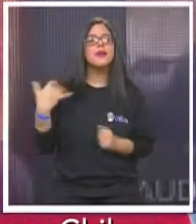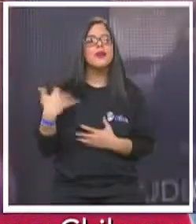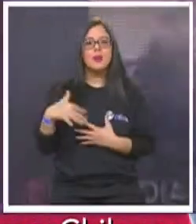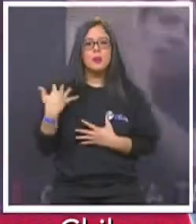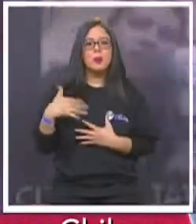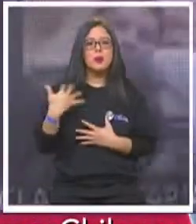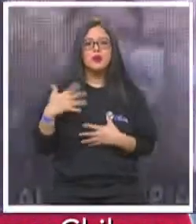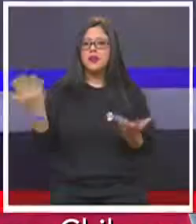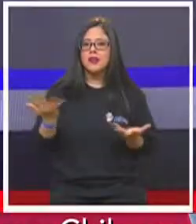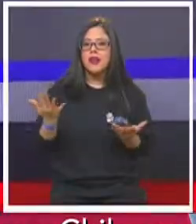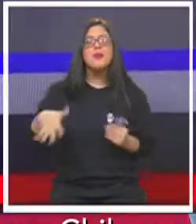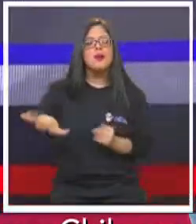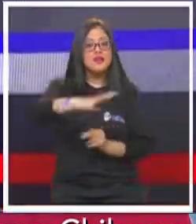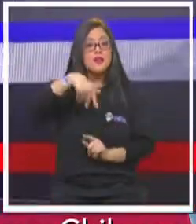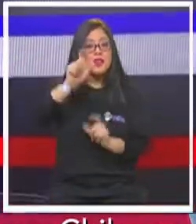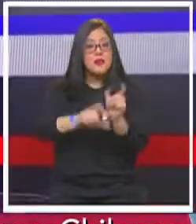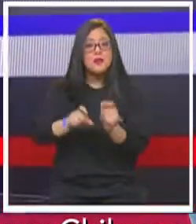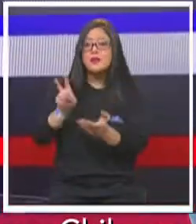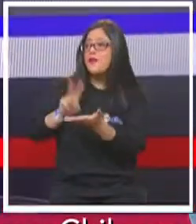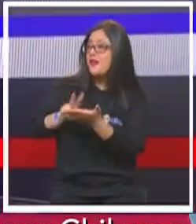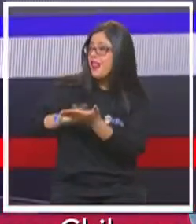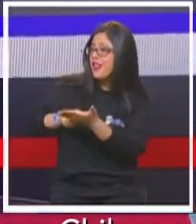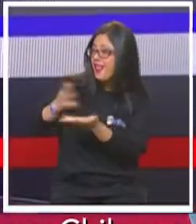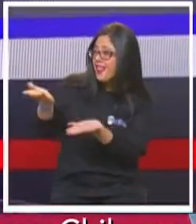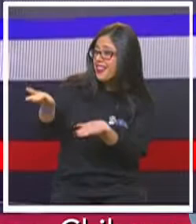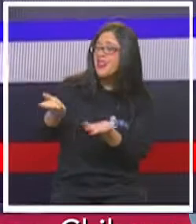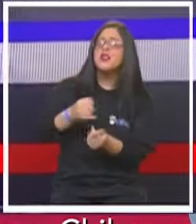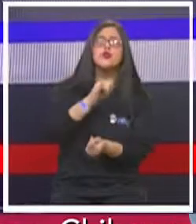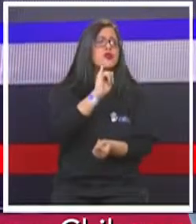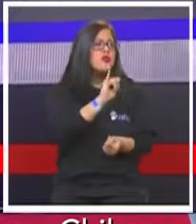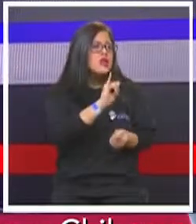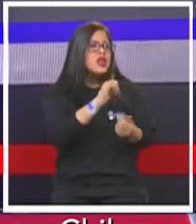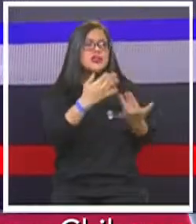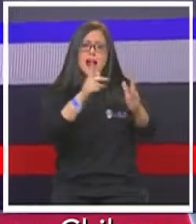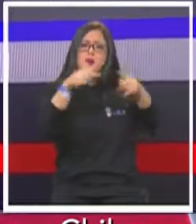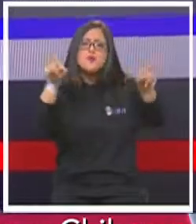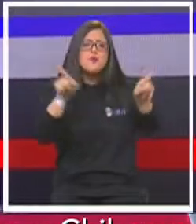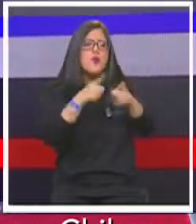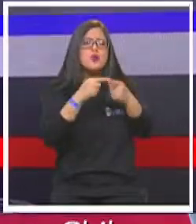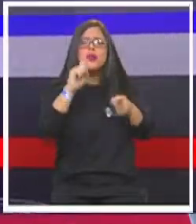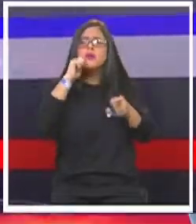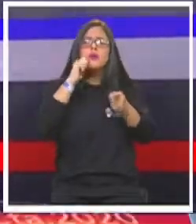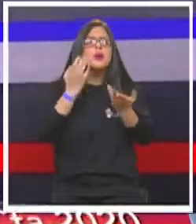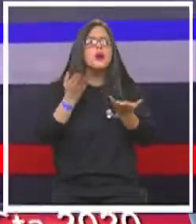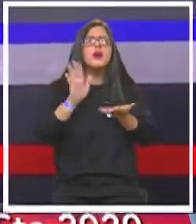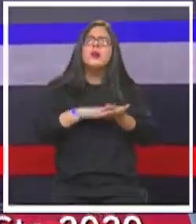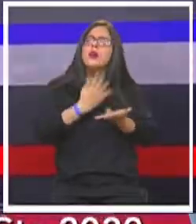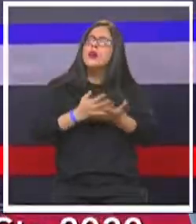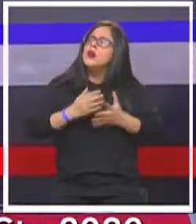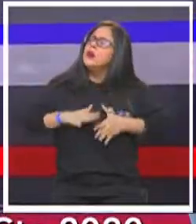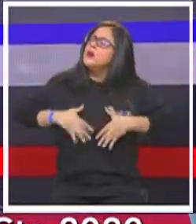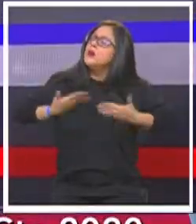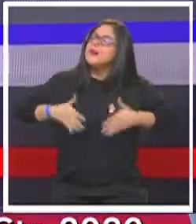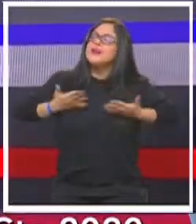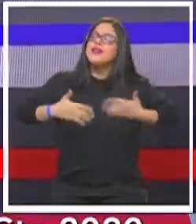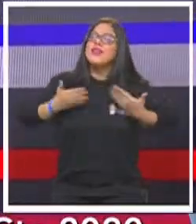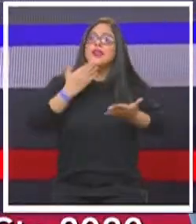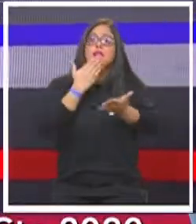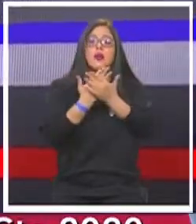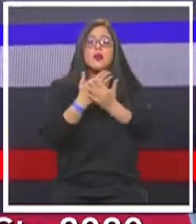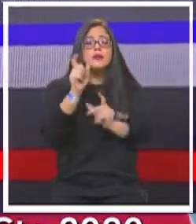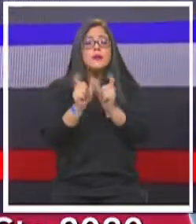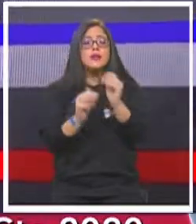importante para todos los seres humanos, ¿verdad, Carmen Gloria? La música sana, la música levanta el alma, levanta el ánimo, y cuando uno está